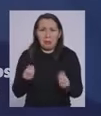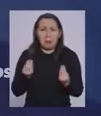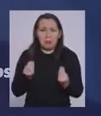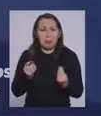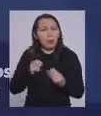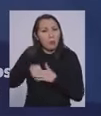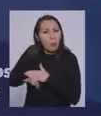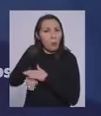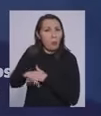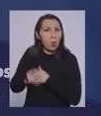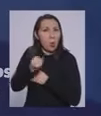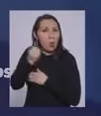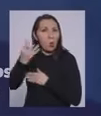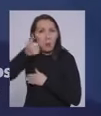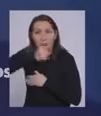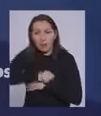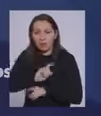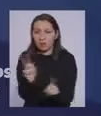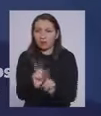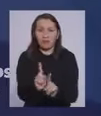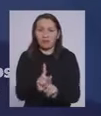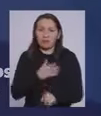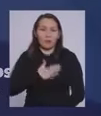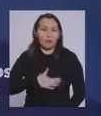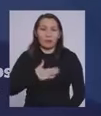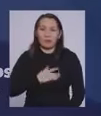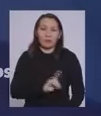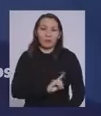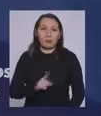ocultar cifras, no es nuestro ánimo